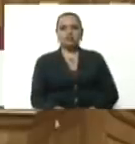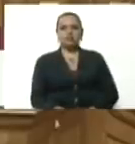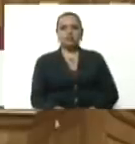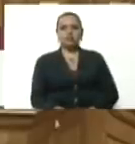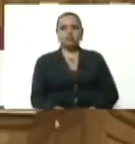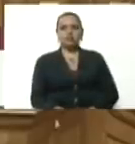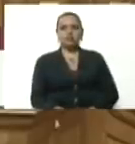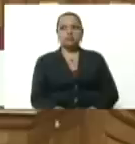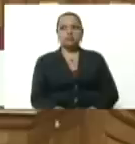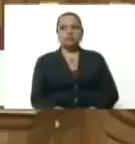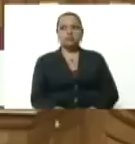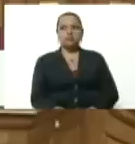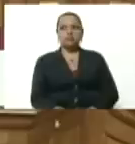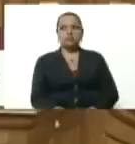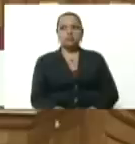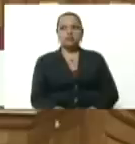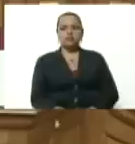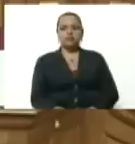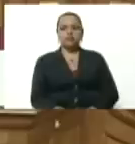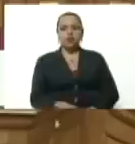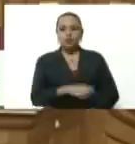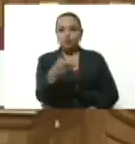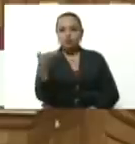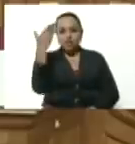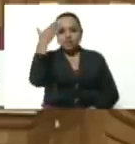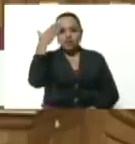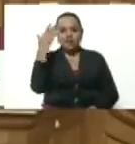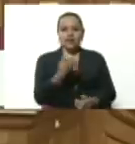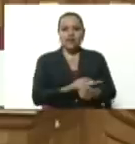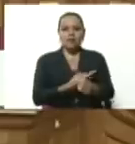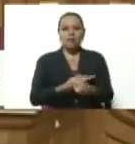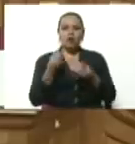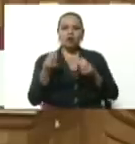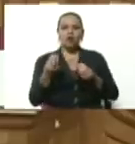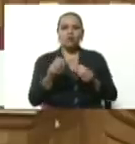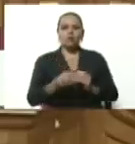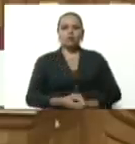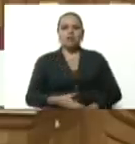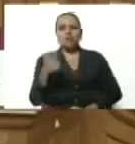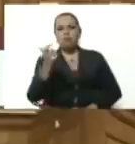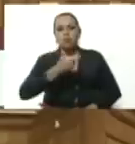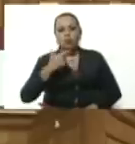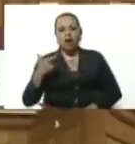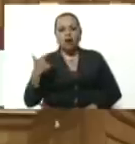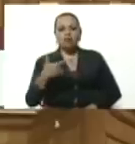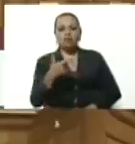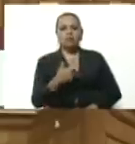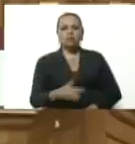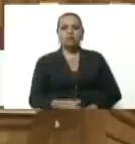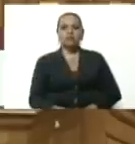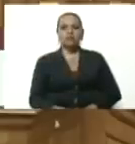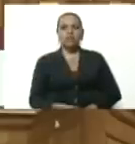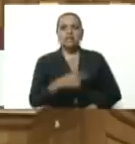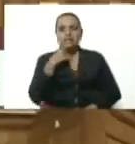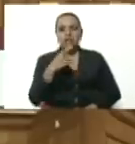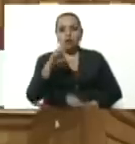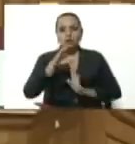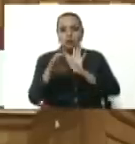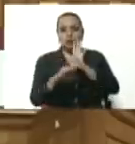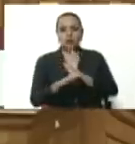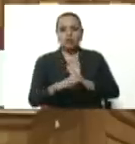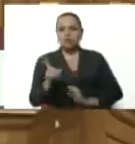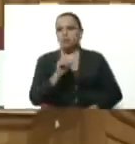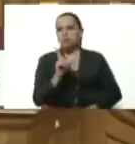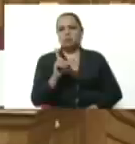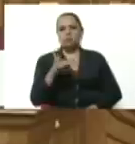¿Cómo han, mire, ustedes sí lo saben, hermanos y hermanas, cómo ellos han intentado? Dijeron que esta constituyente no, eso no sirve